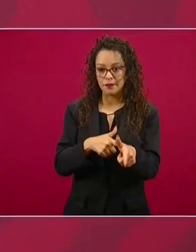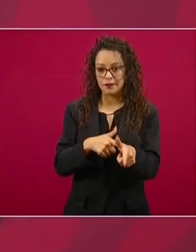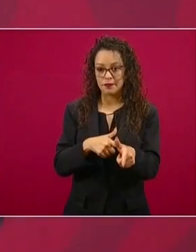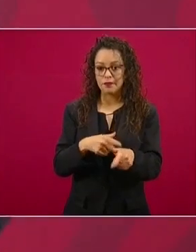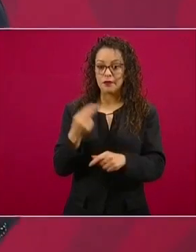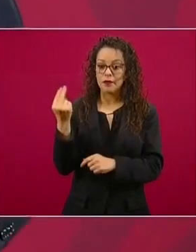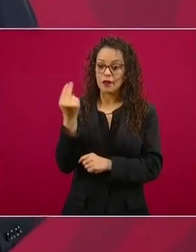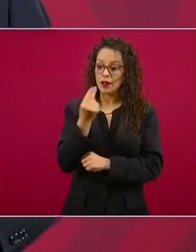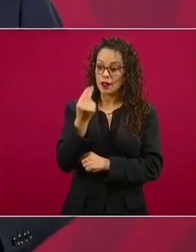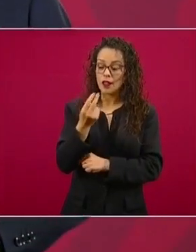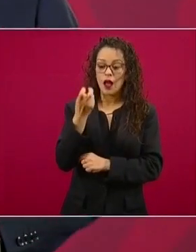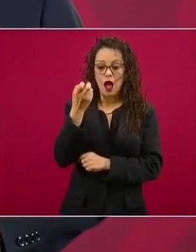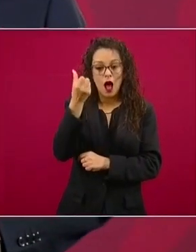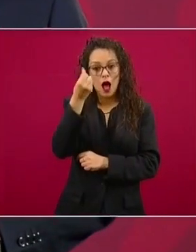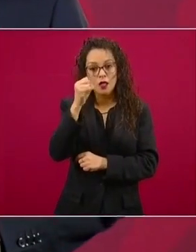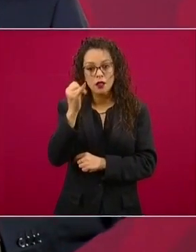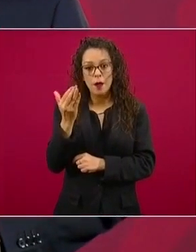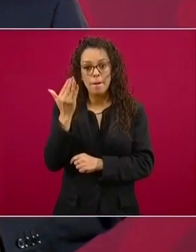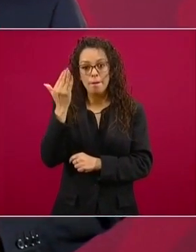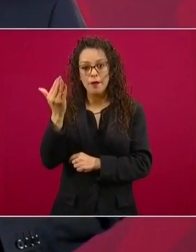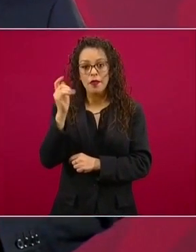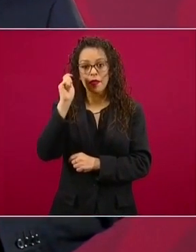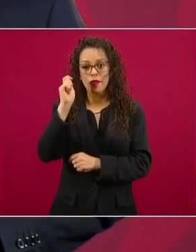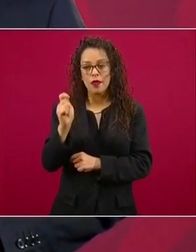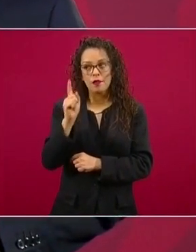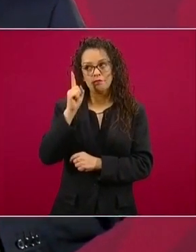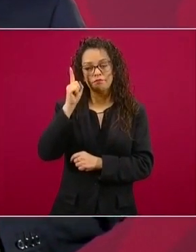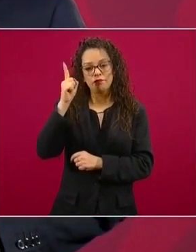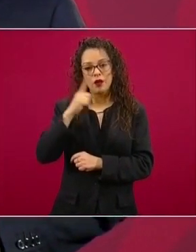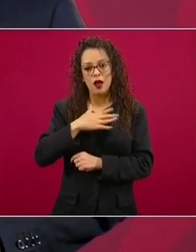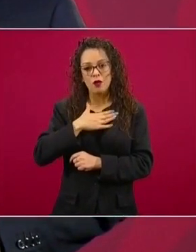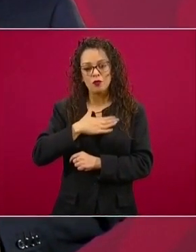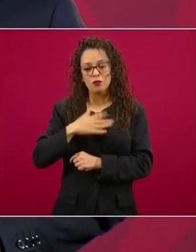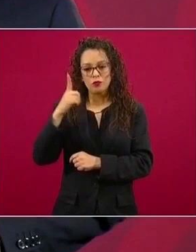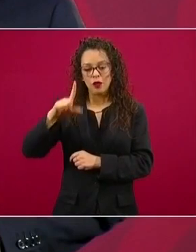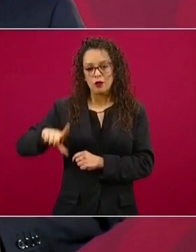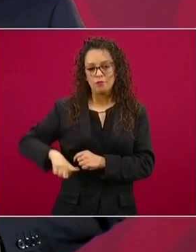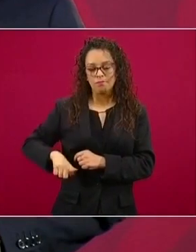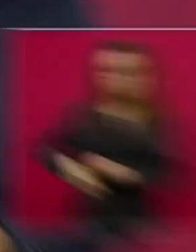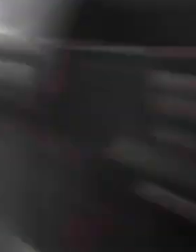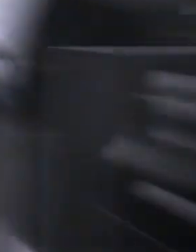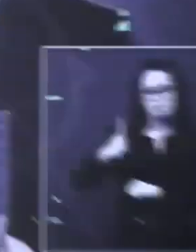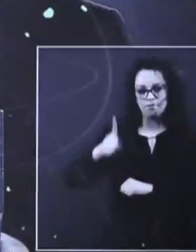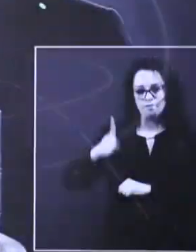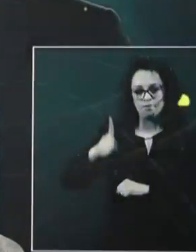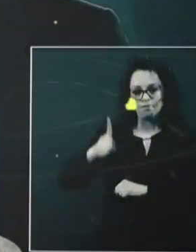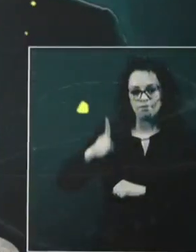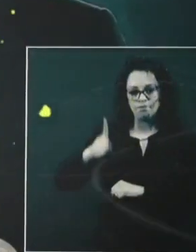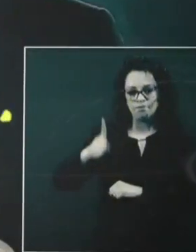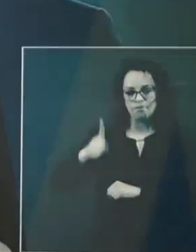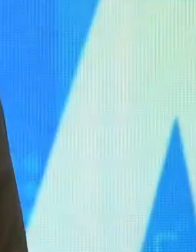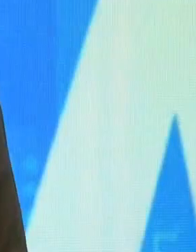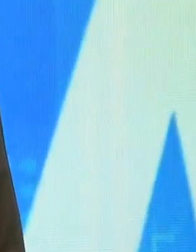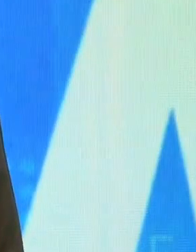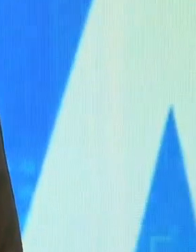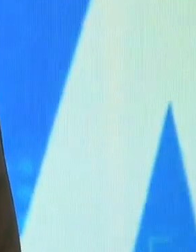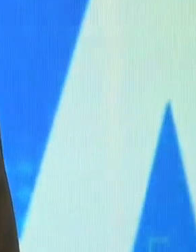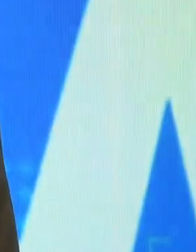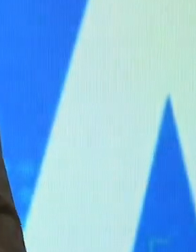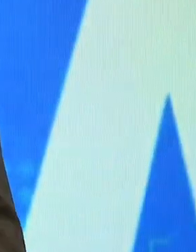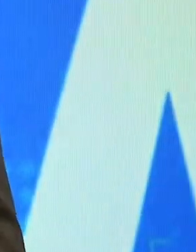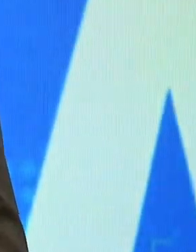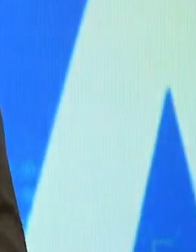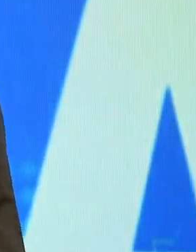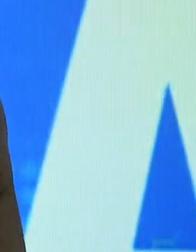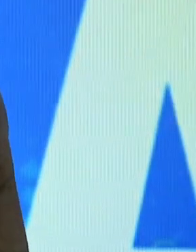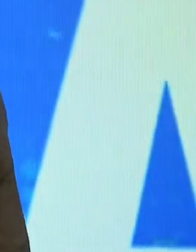demanda, solicita el Departamento de Justicia del gobierno estadounidense. Ah, difícilmente